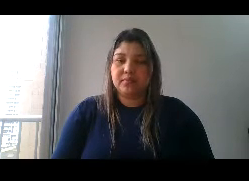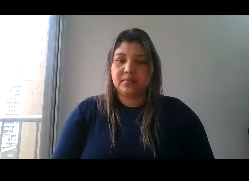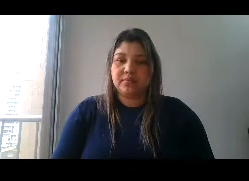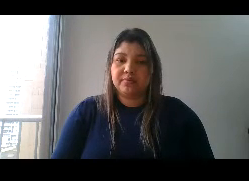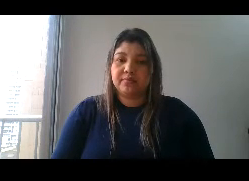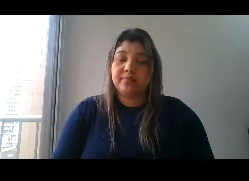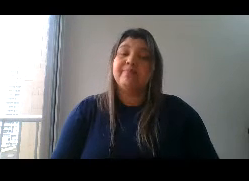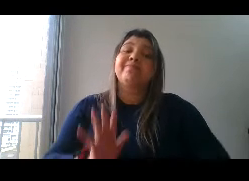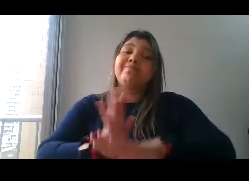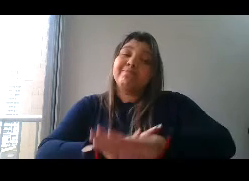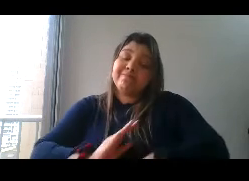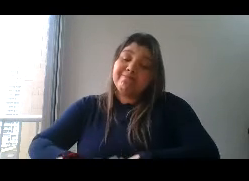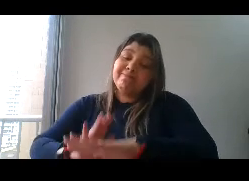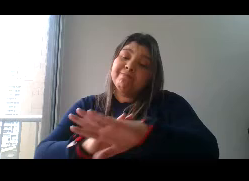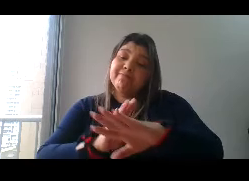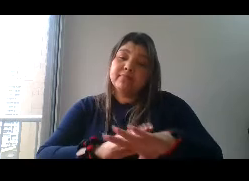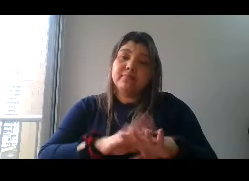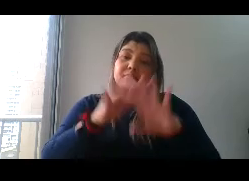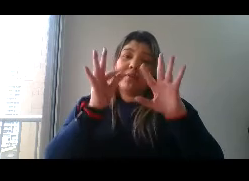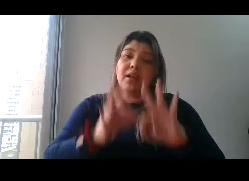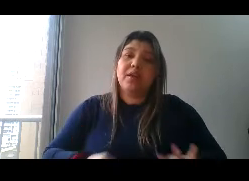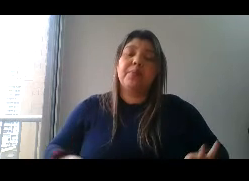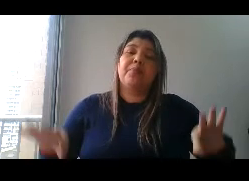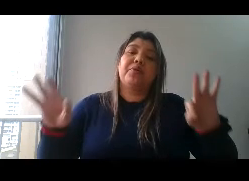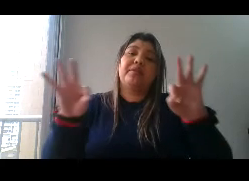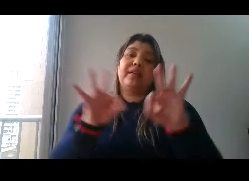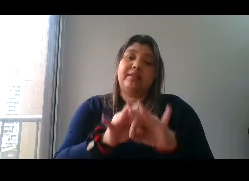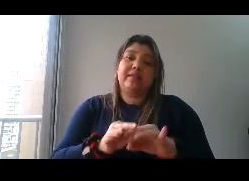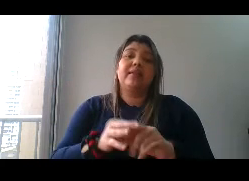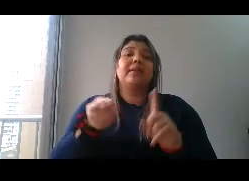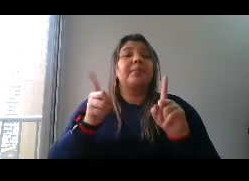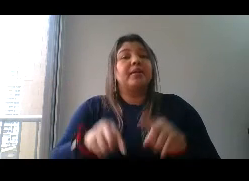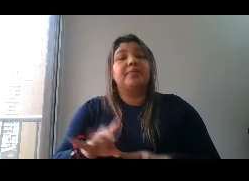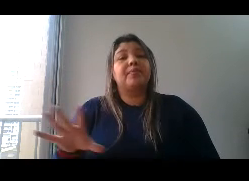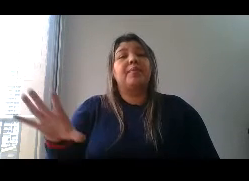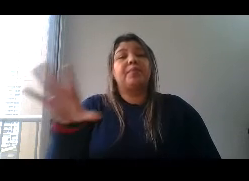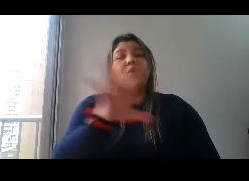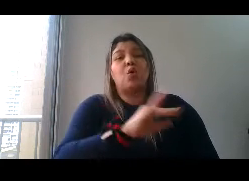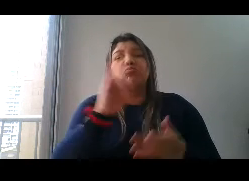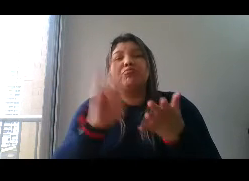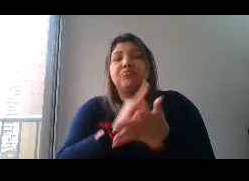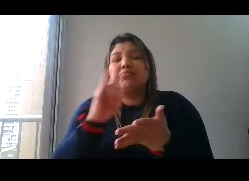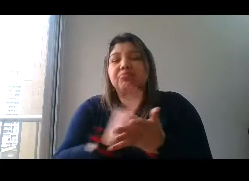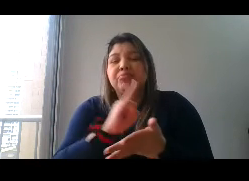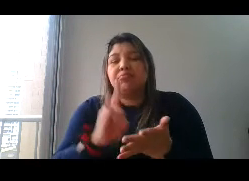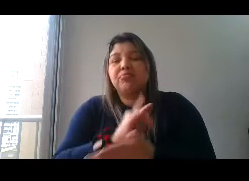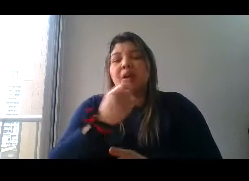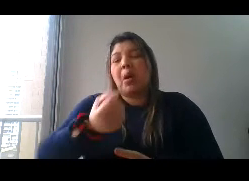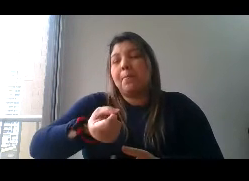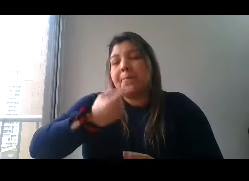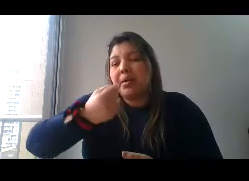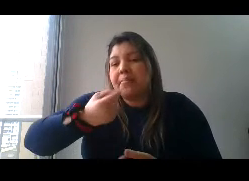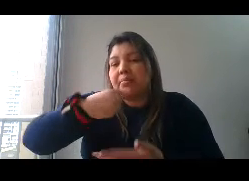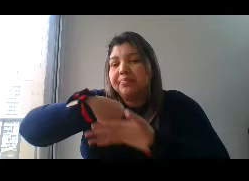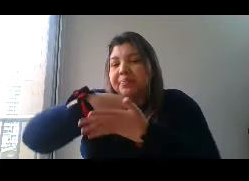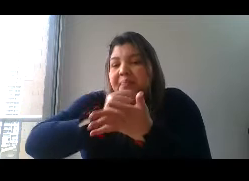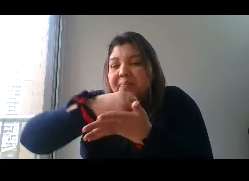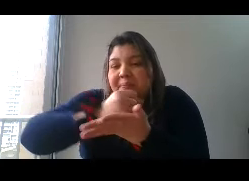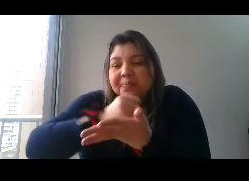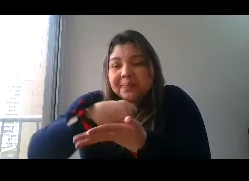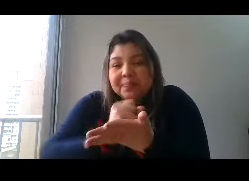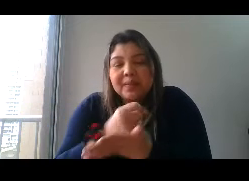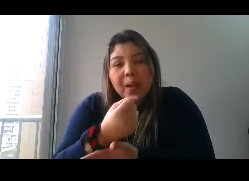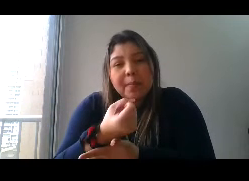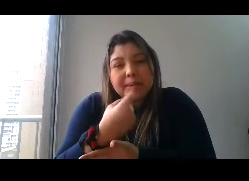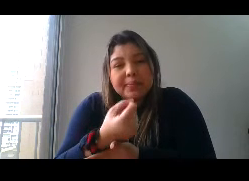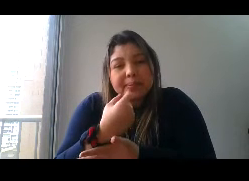Importante también para todos los servicios cuando se utilicen esos medicamentos, mejorar esa